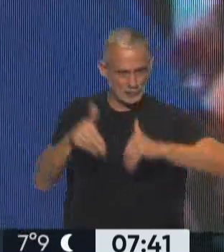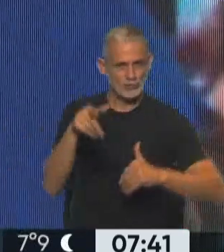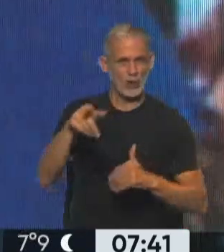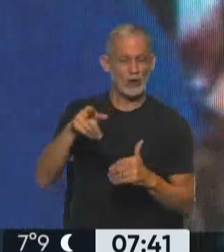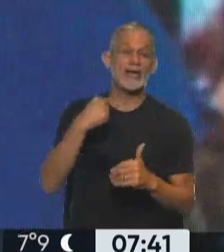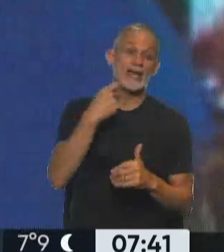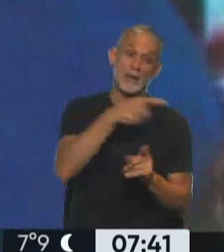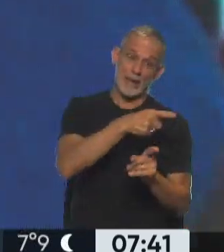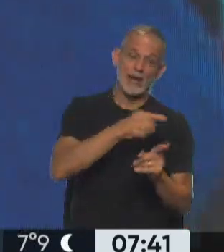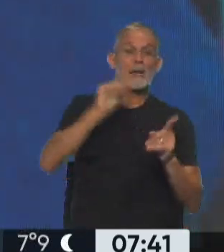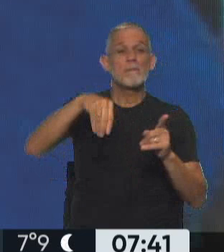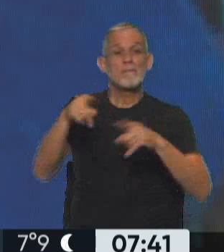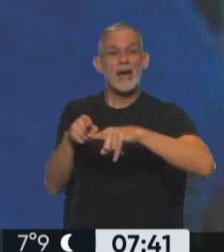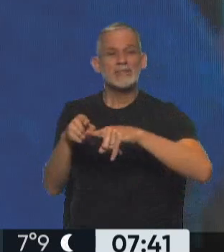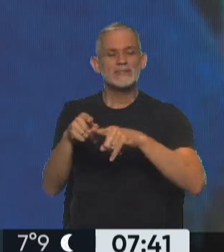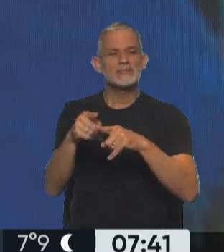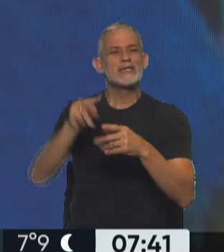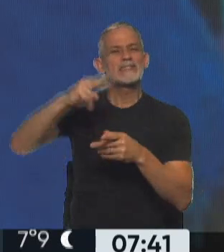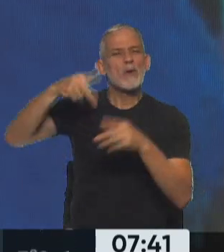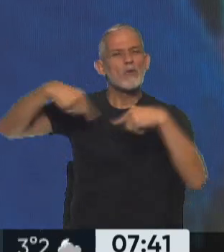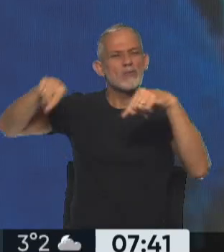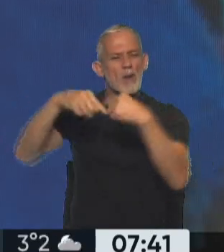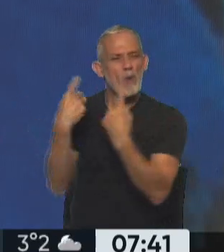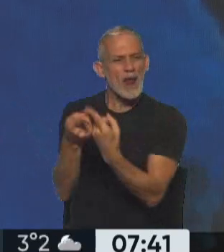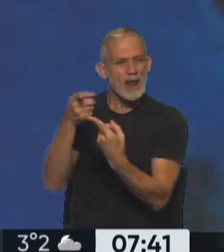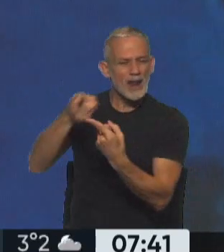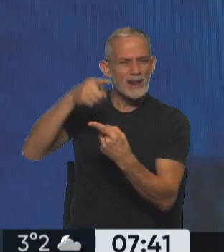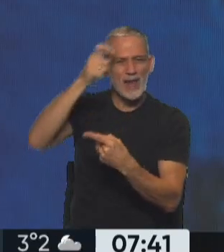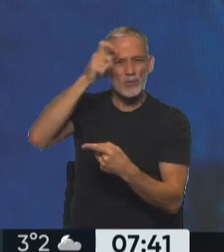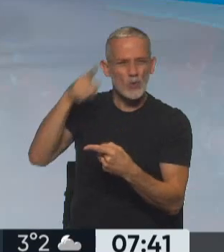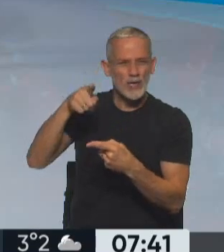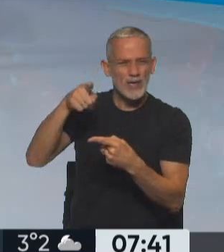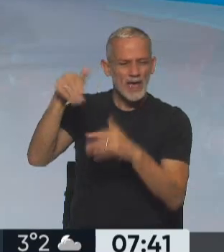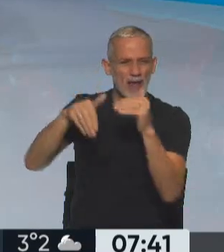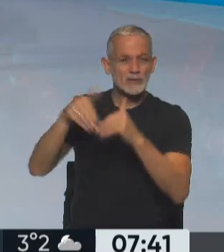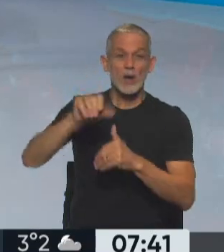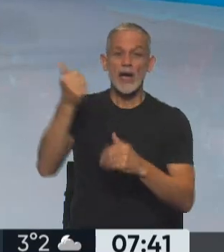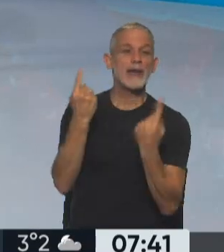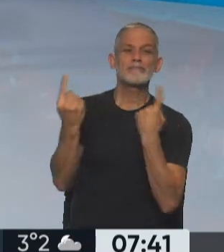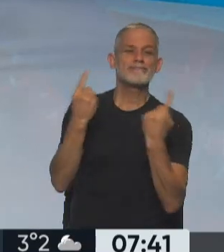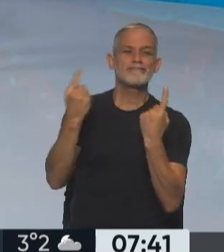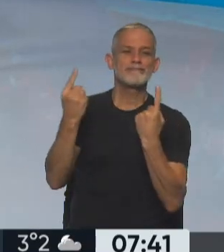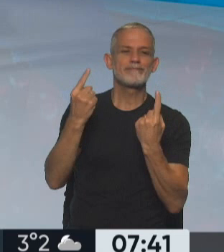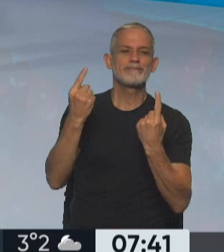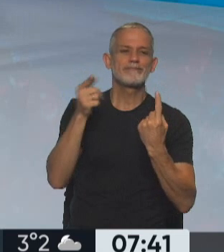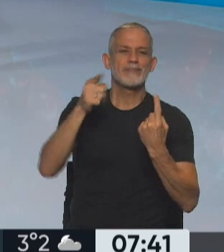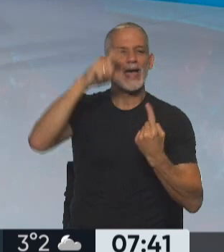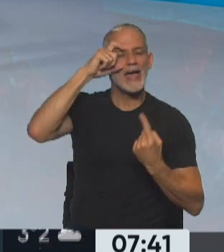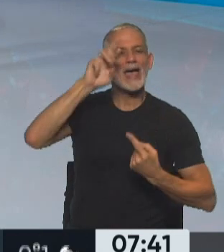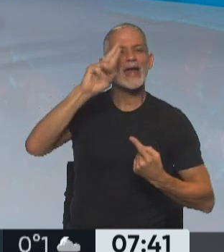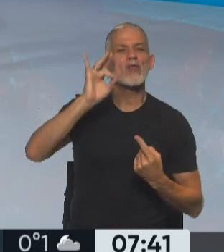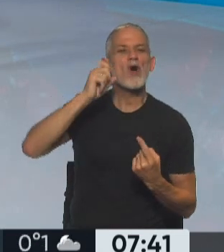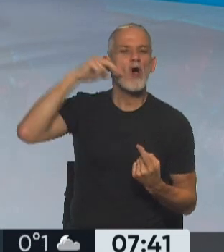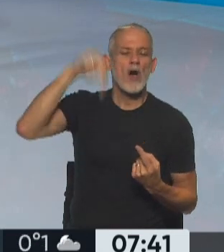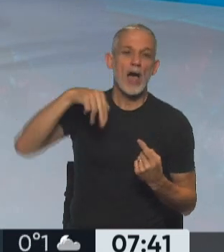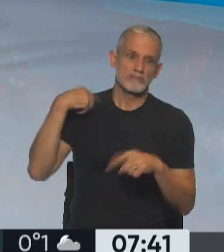en España, sino el balotaje, la segunda vuelta en Turquía. Ganó Recep Tayyip Erdogan, el